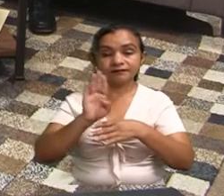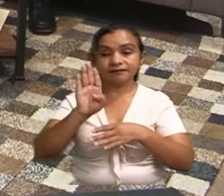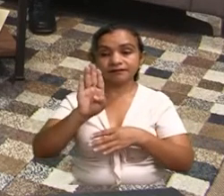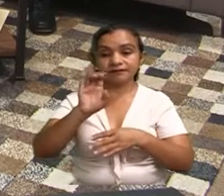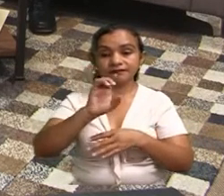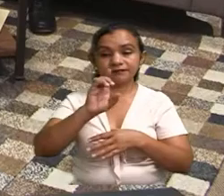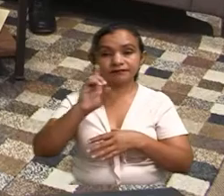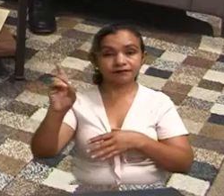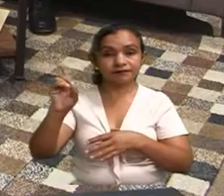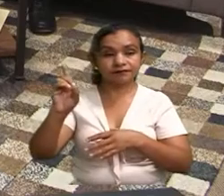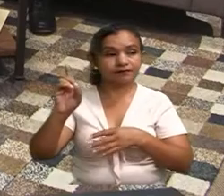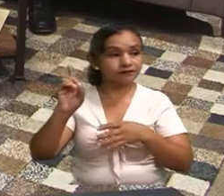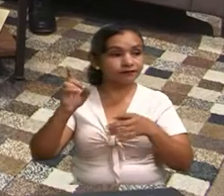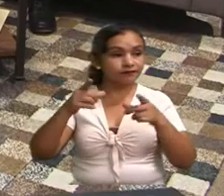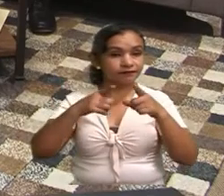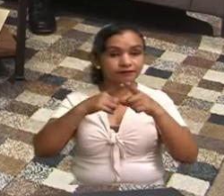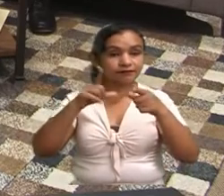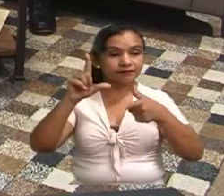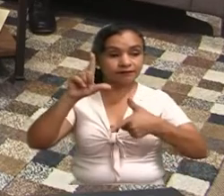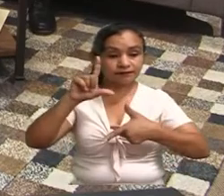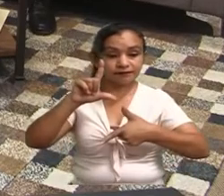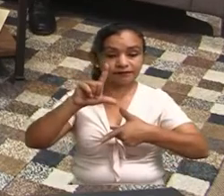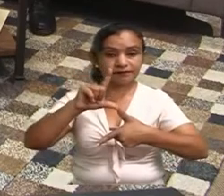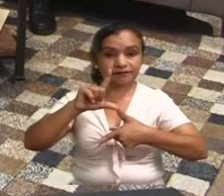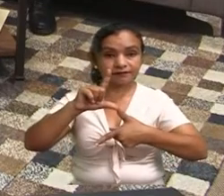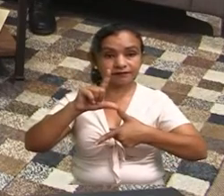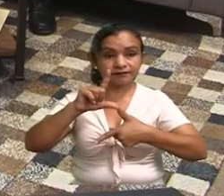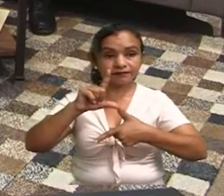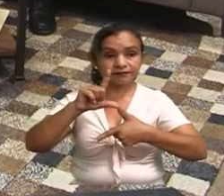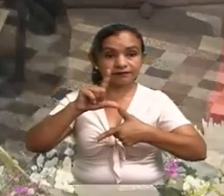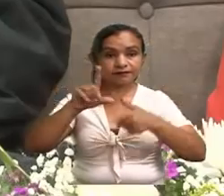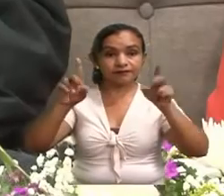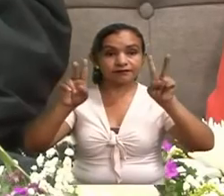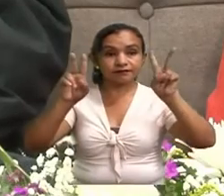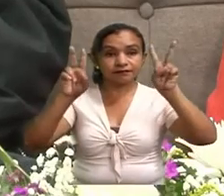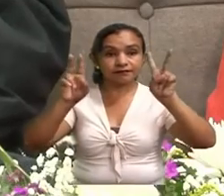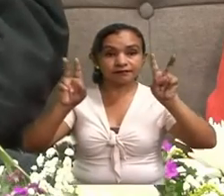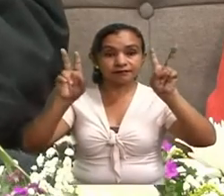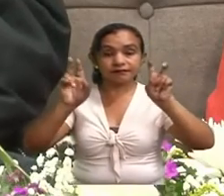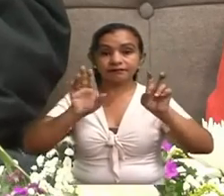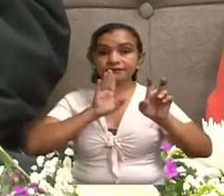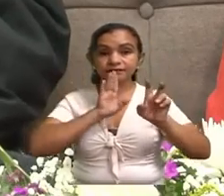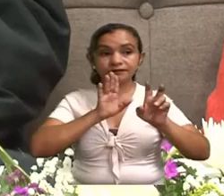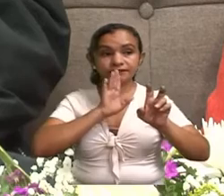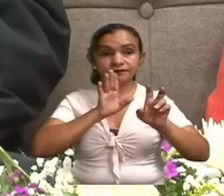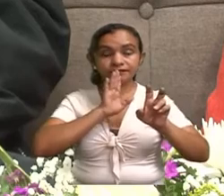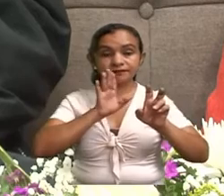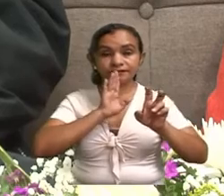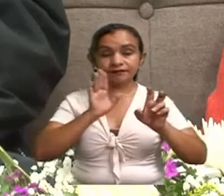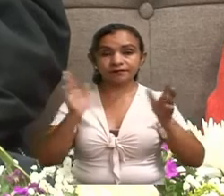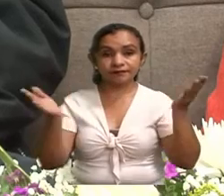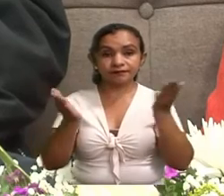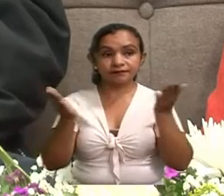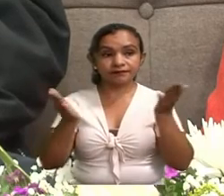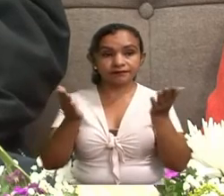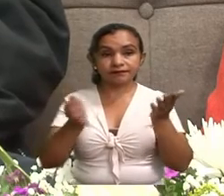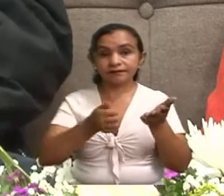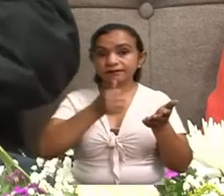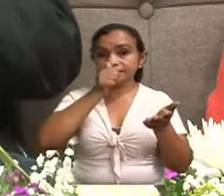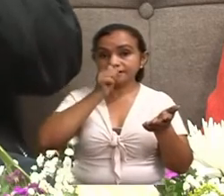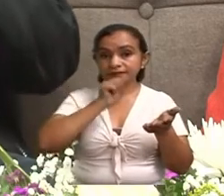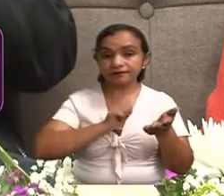del agua a nivel latinoamericano y el Caribe, y el tema que nos va a desarrollar está relacionado con la situación del sector de agua y